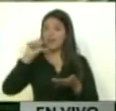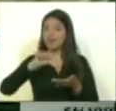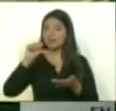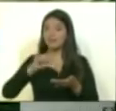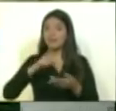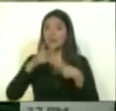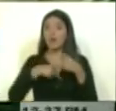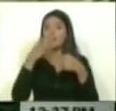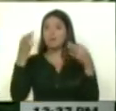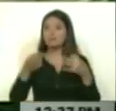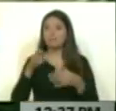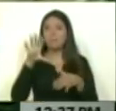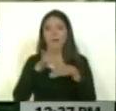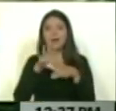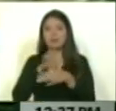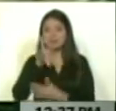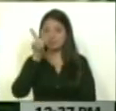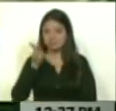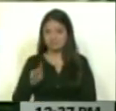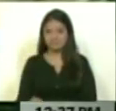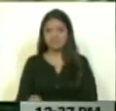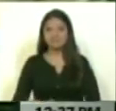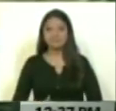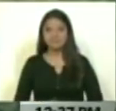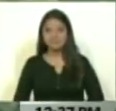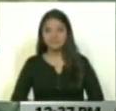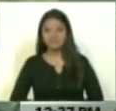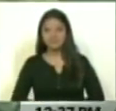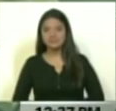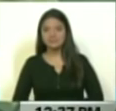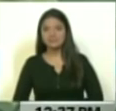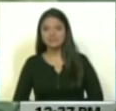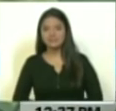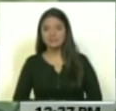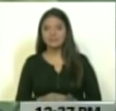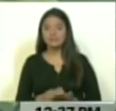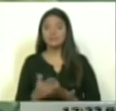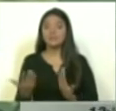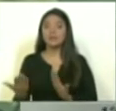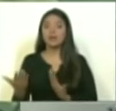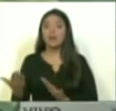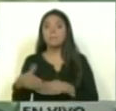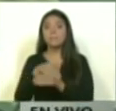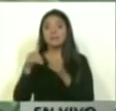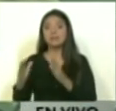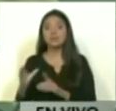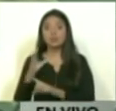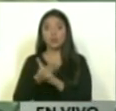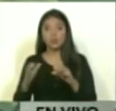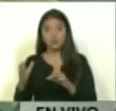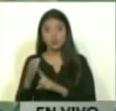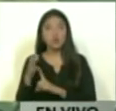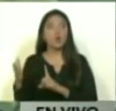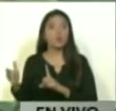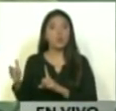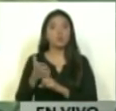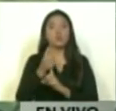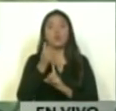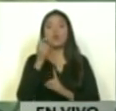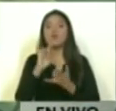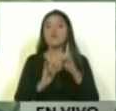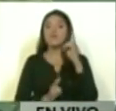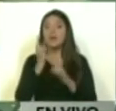martes. Bueno, estábamos hablando con el ministro de Cultura. Los grandes logros de la Feria